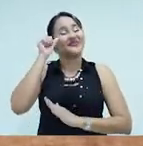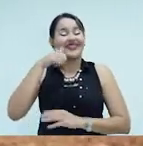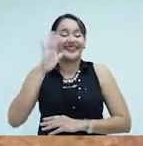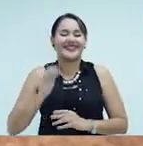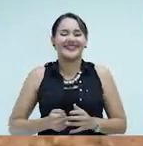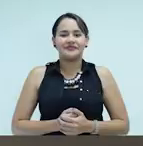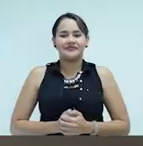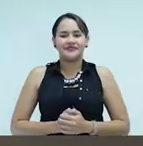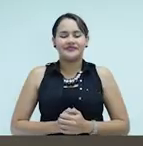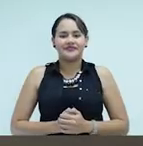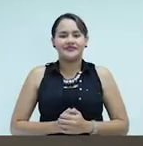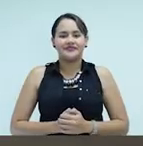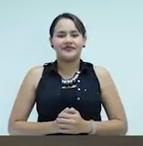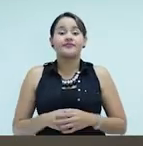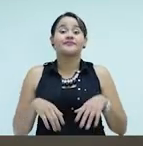avanzando.